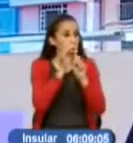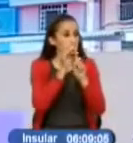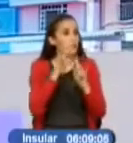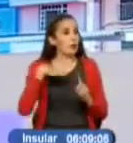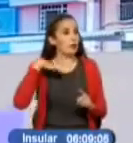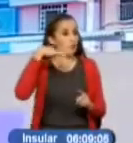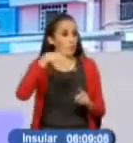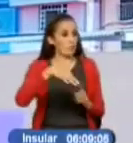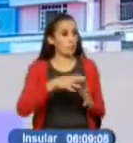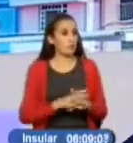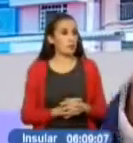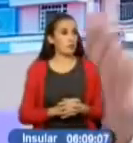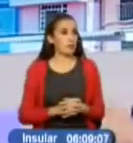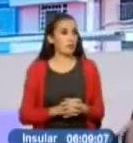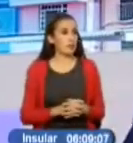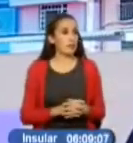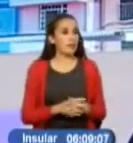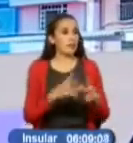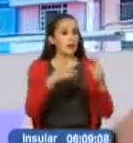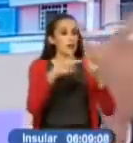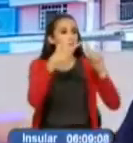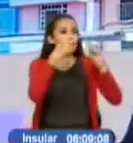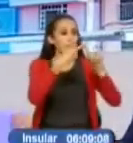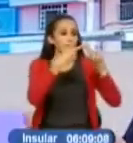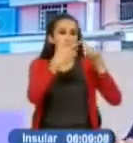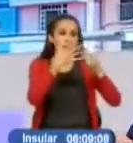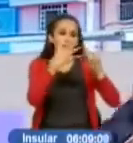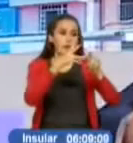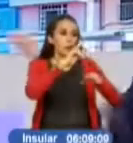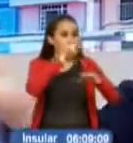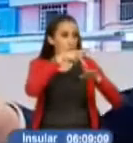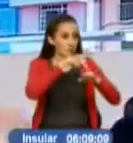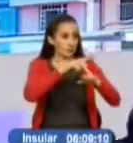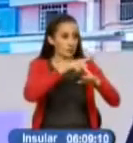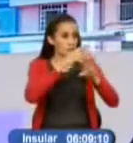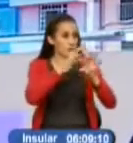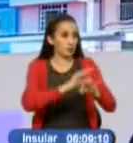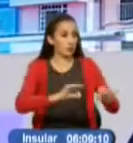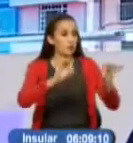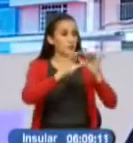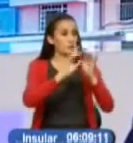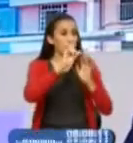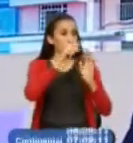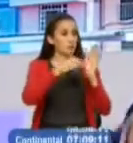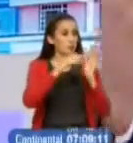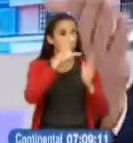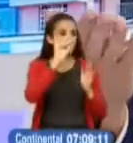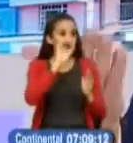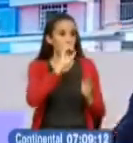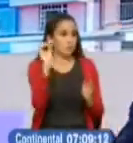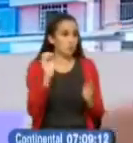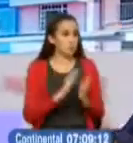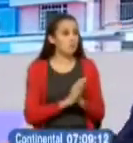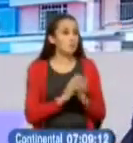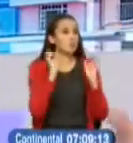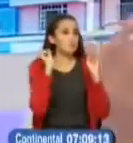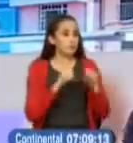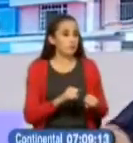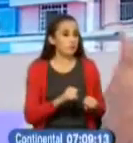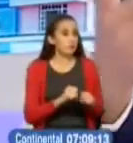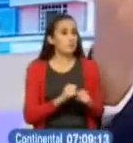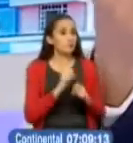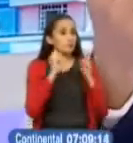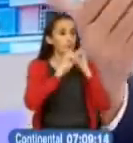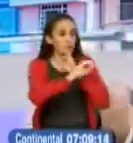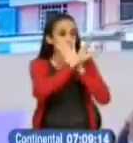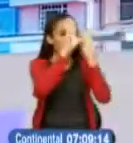voluntad del postulante. La tercera o cuarta prioridad es una prioridad dentro de 2.800 carreras. La escogió él, pero eso sí. Exactamente, esto debe ser